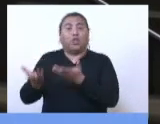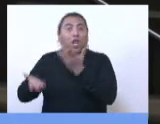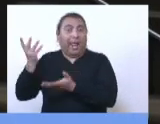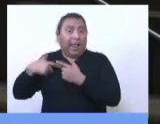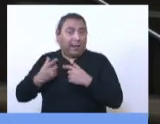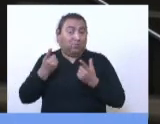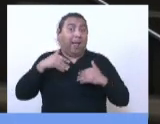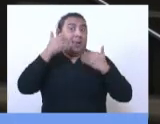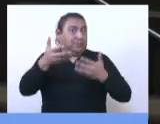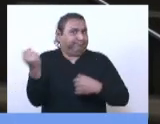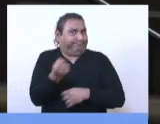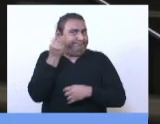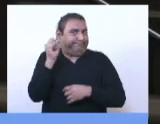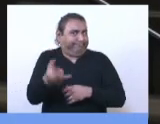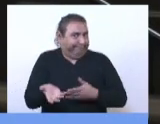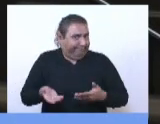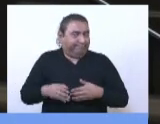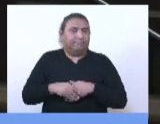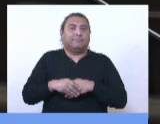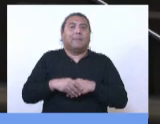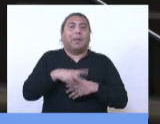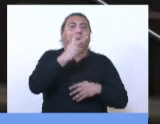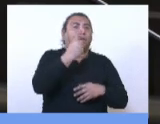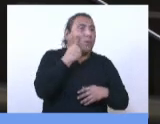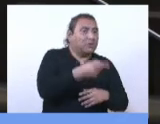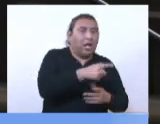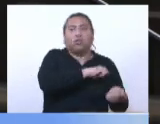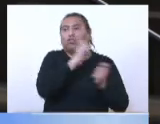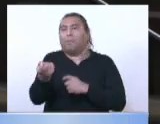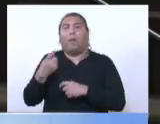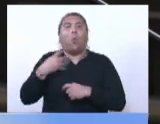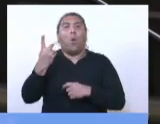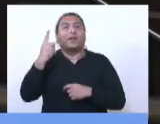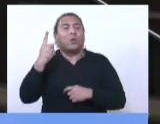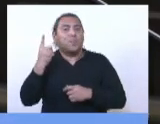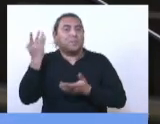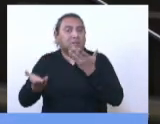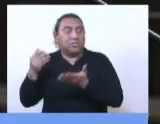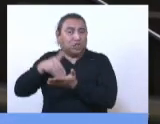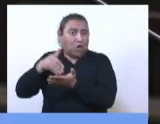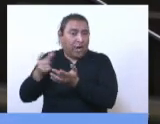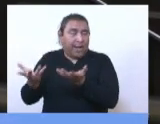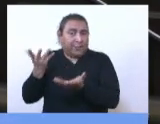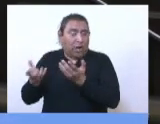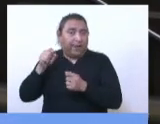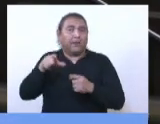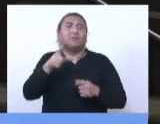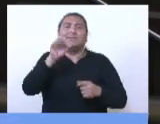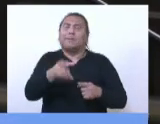importante 21 millones sabe cuántos cuantos